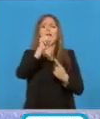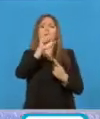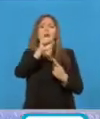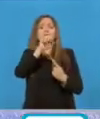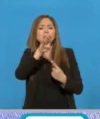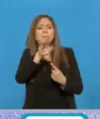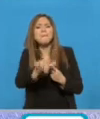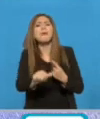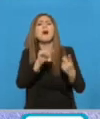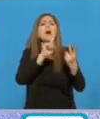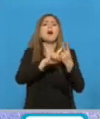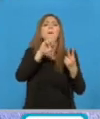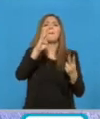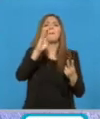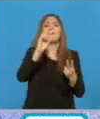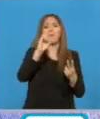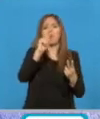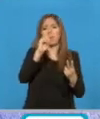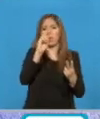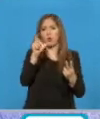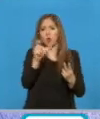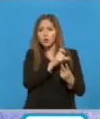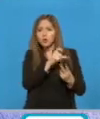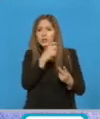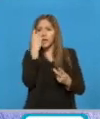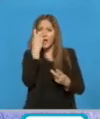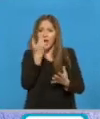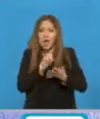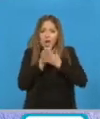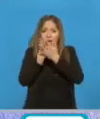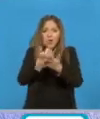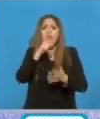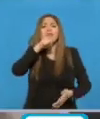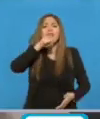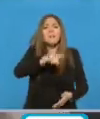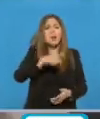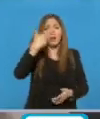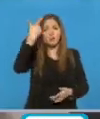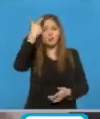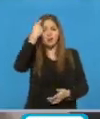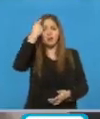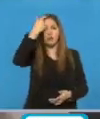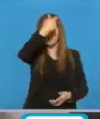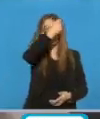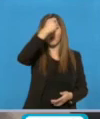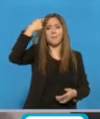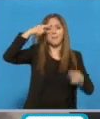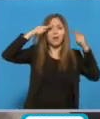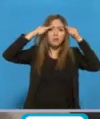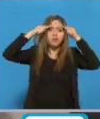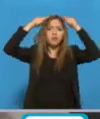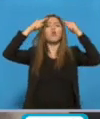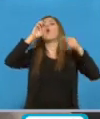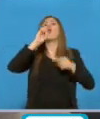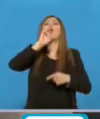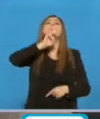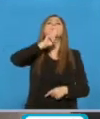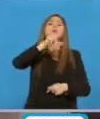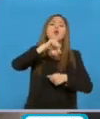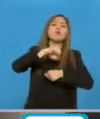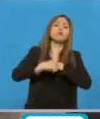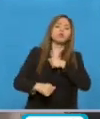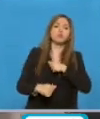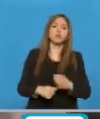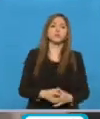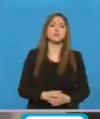como el Botox. ¿Eso funciona también para levantar un poco la ceja o depende de esto, de la medida? Que nos El comentabas? Botox